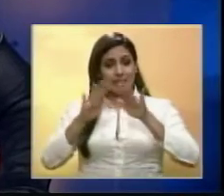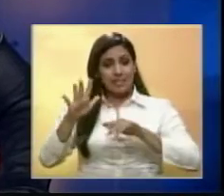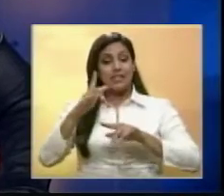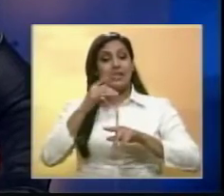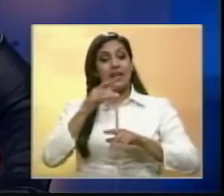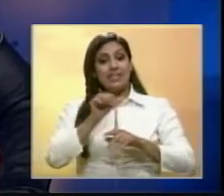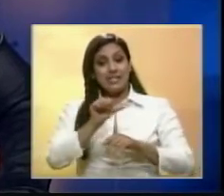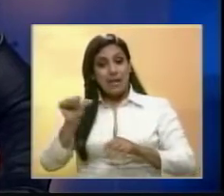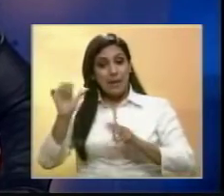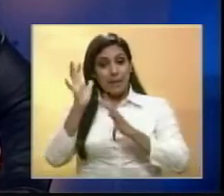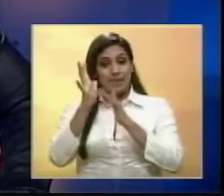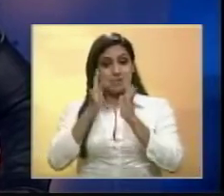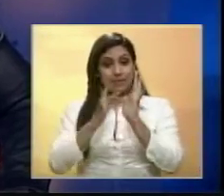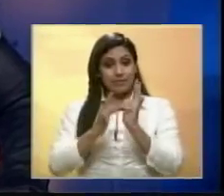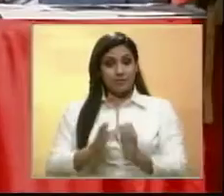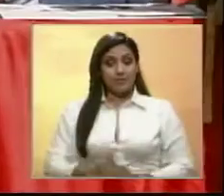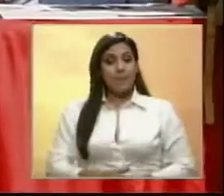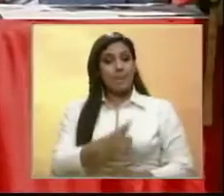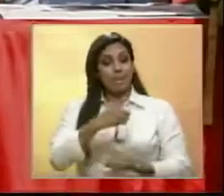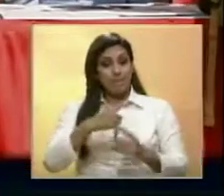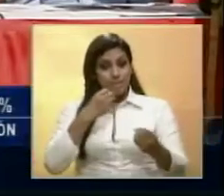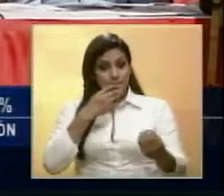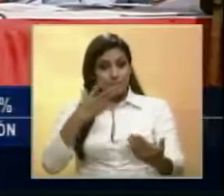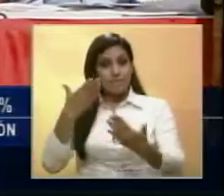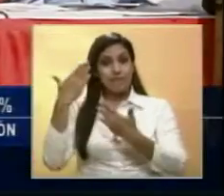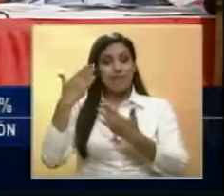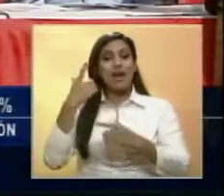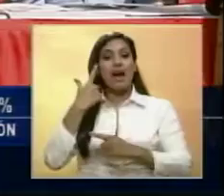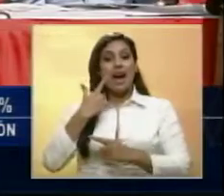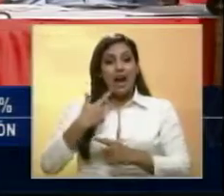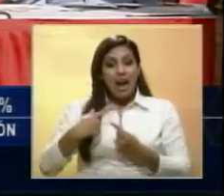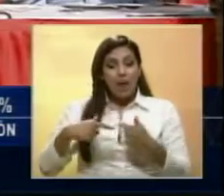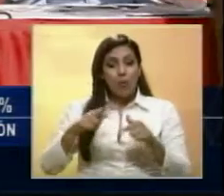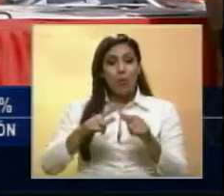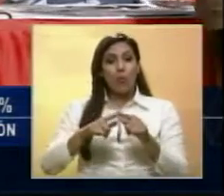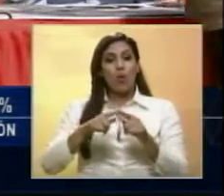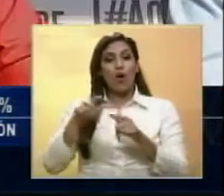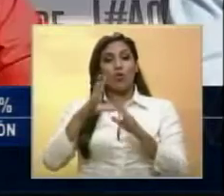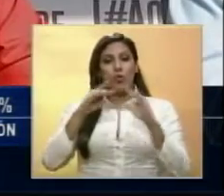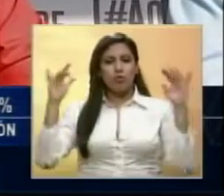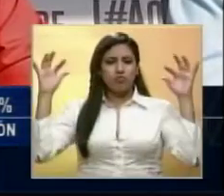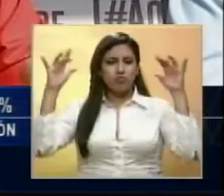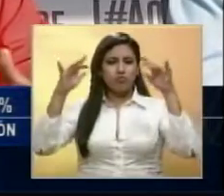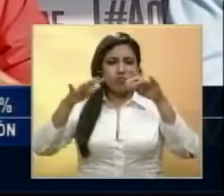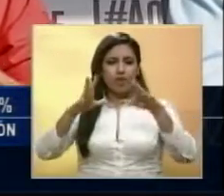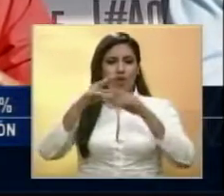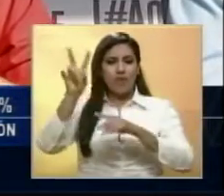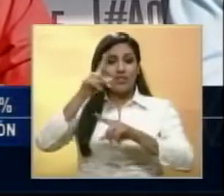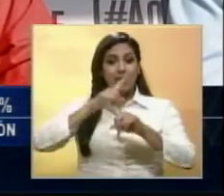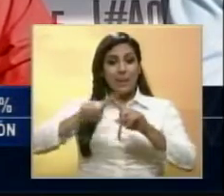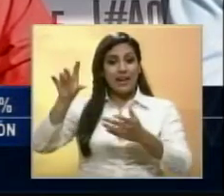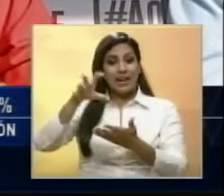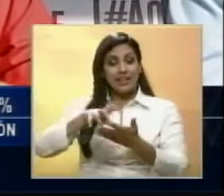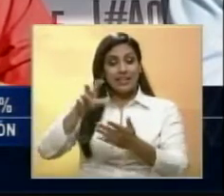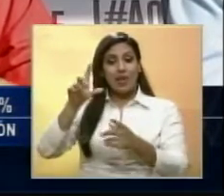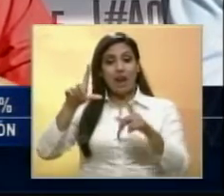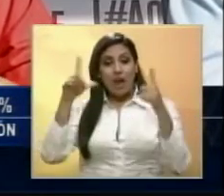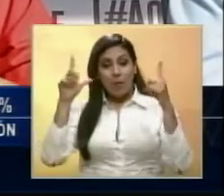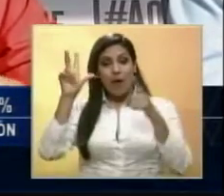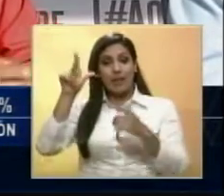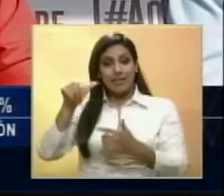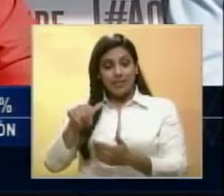durante el asueto de la Semana Mayor. Dijo que se registró una movilización masiva en todo el territorio nacional, pero que los estados Vargas y